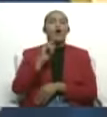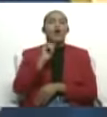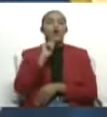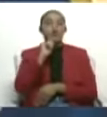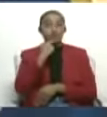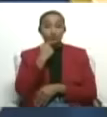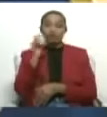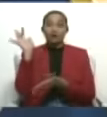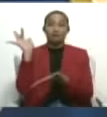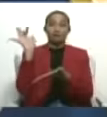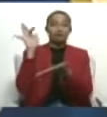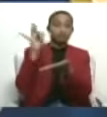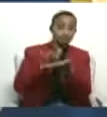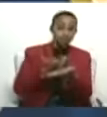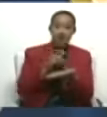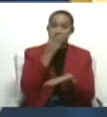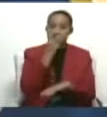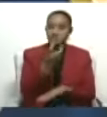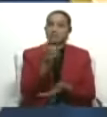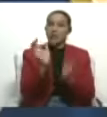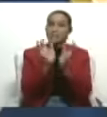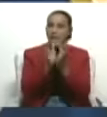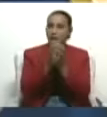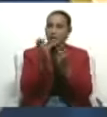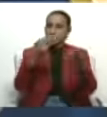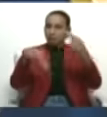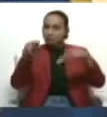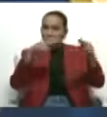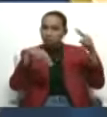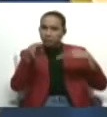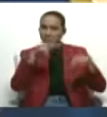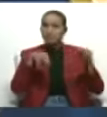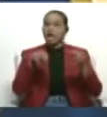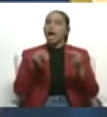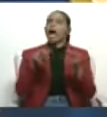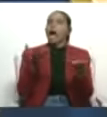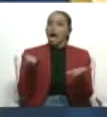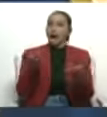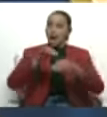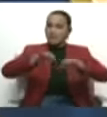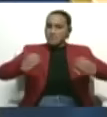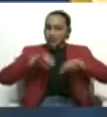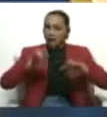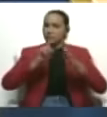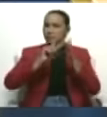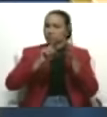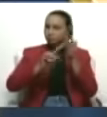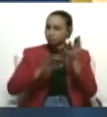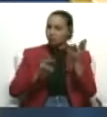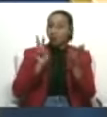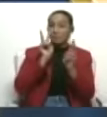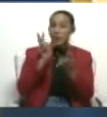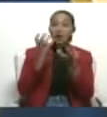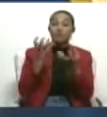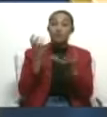hacia Canaima, viene incrementándose de manera muy importante. Esto va acompañado de